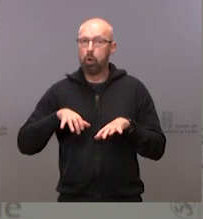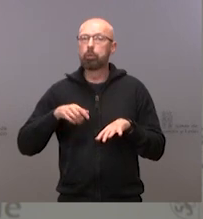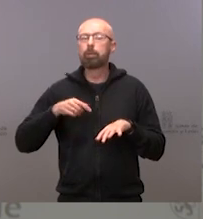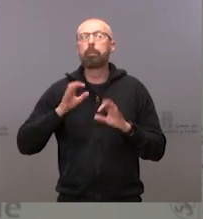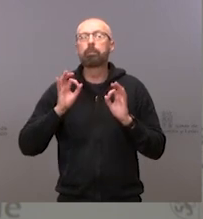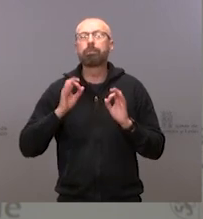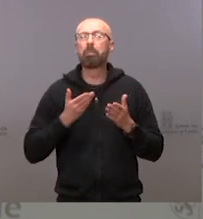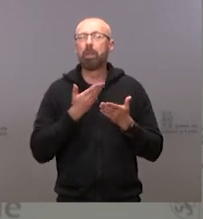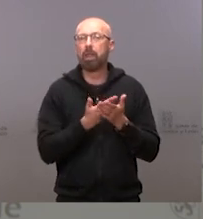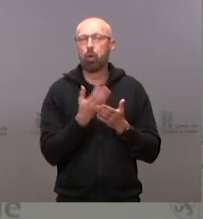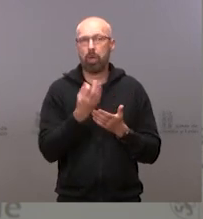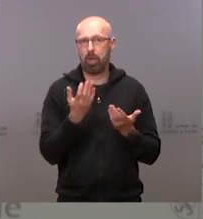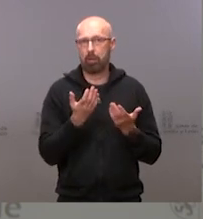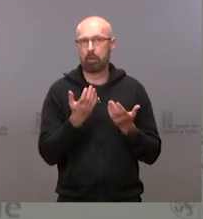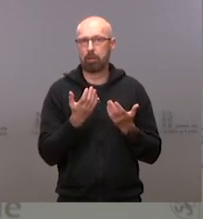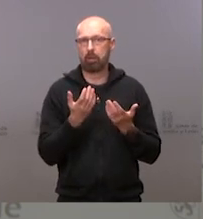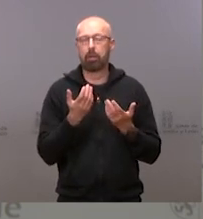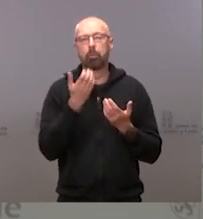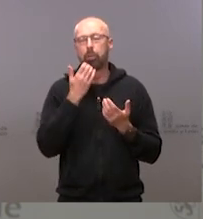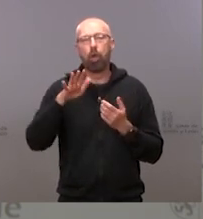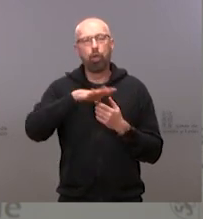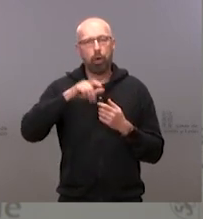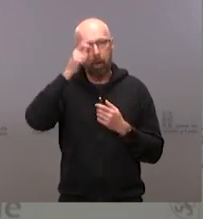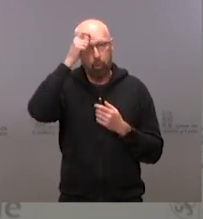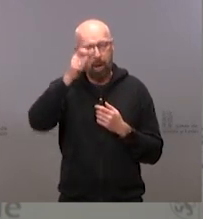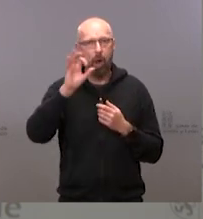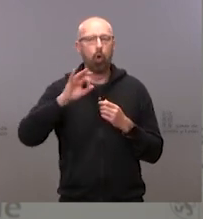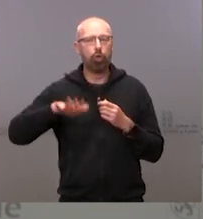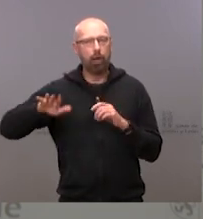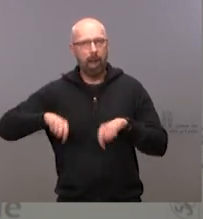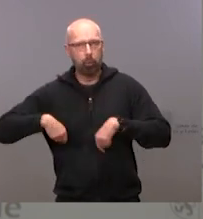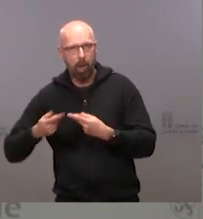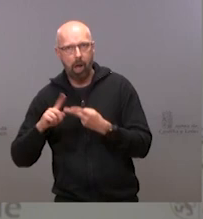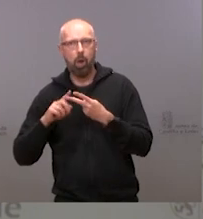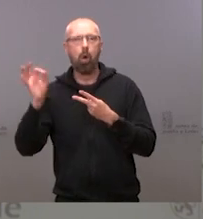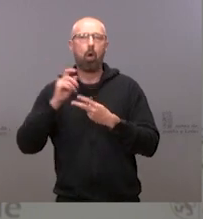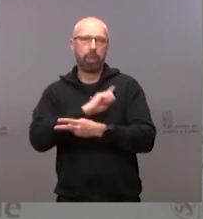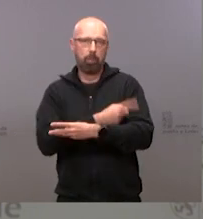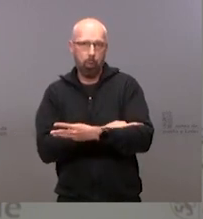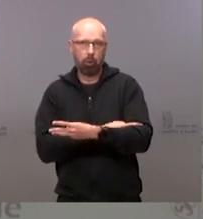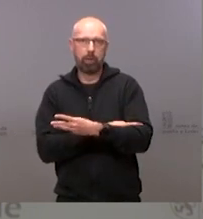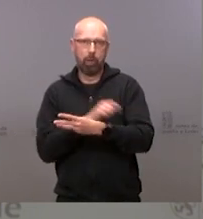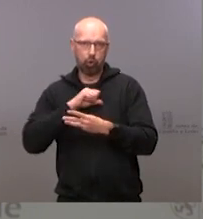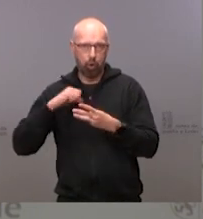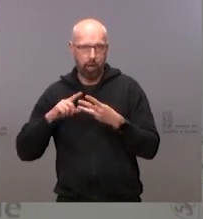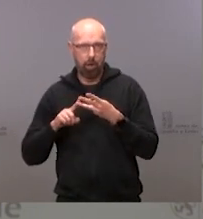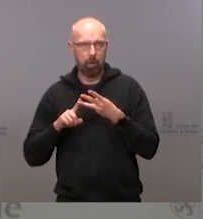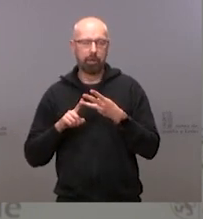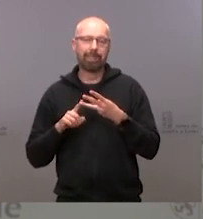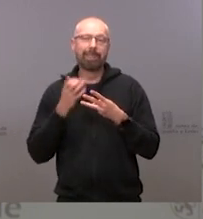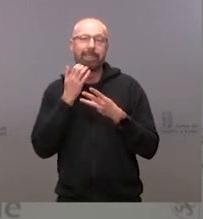pedido que tanto en zonas rurales como en el medio natural como en la actividad deportiva en solitario o con la distancia